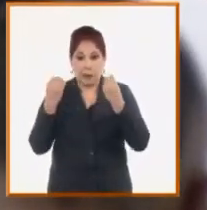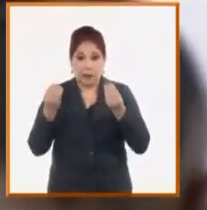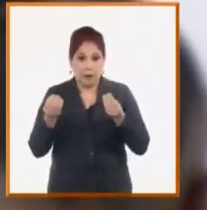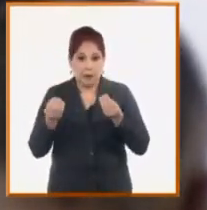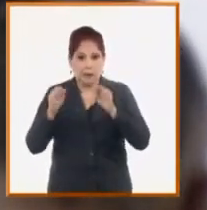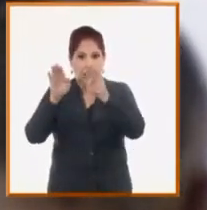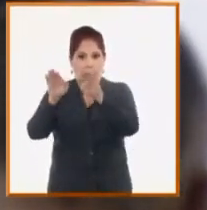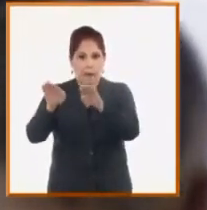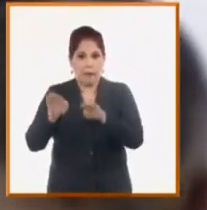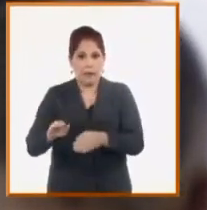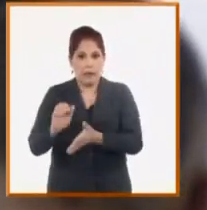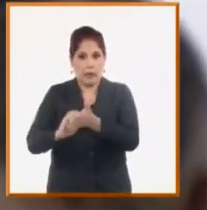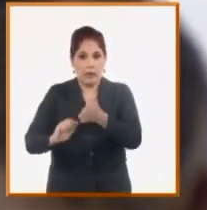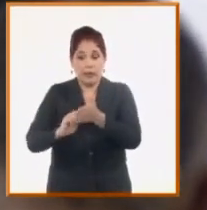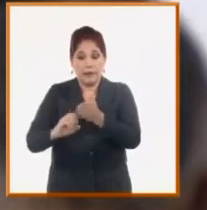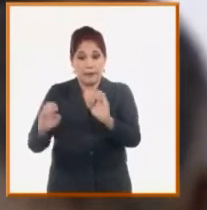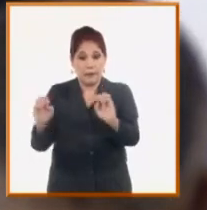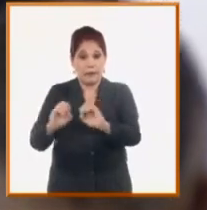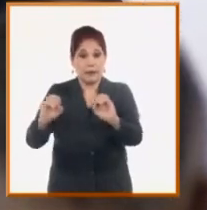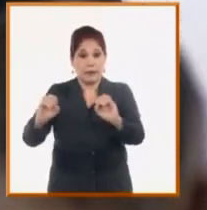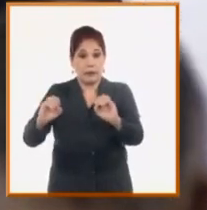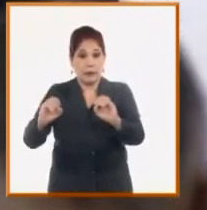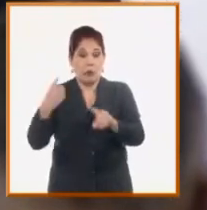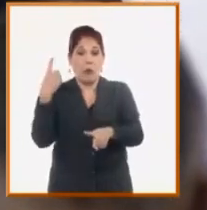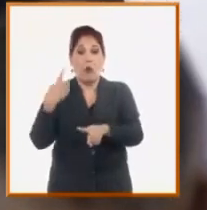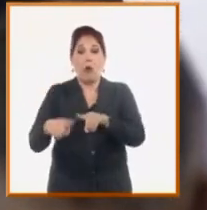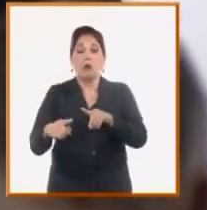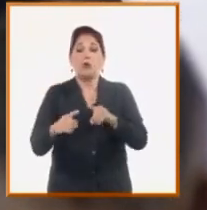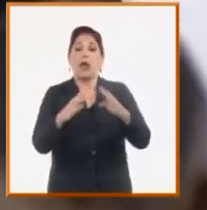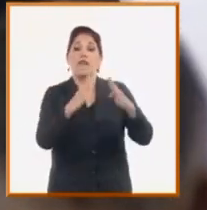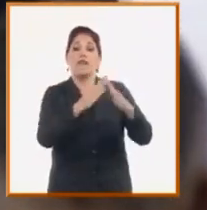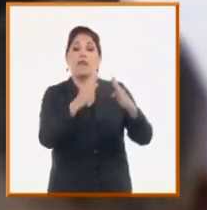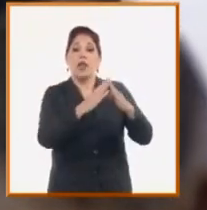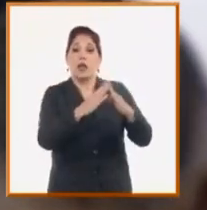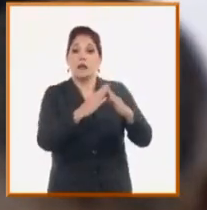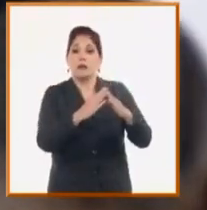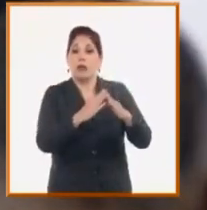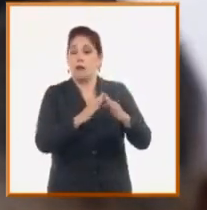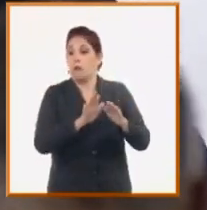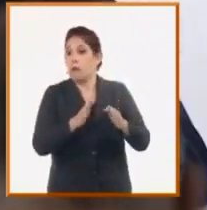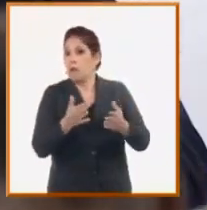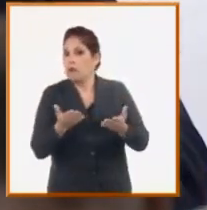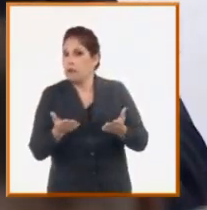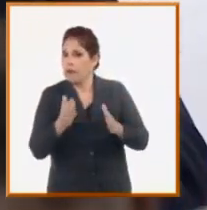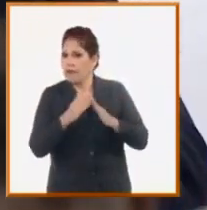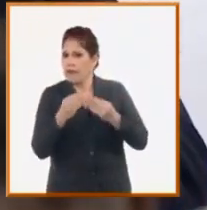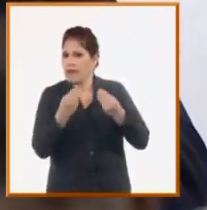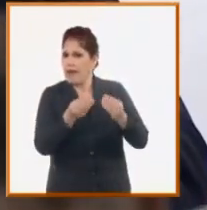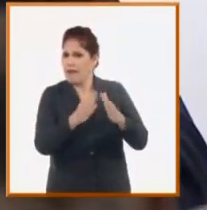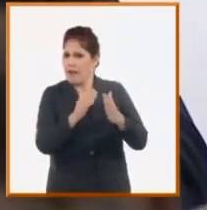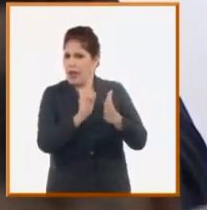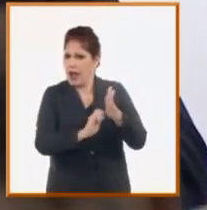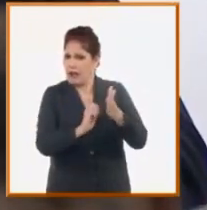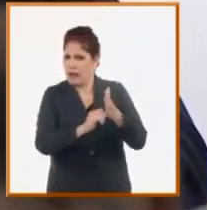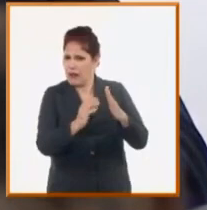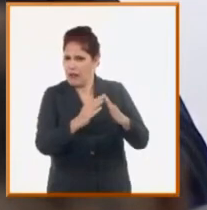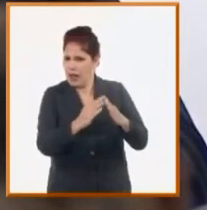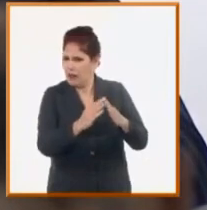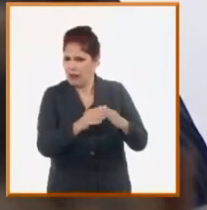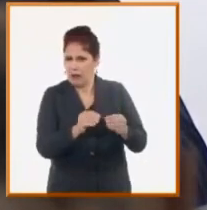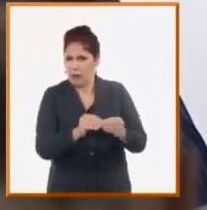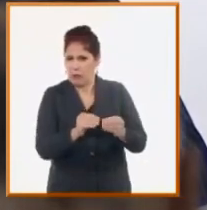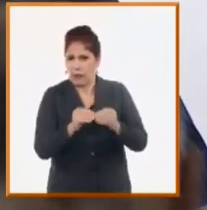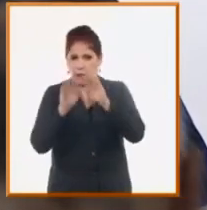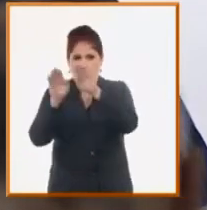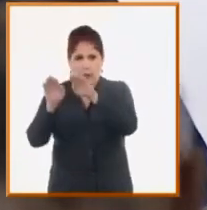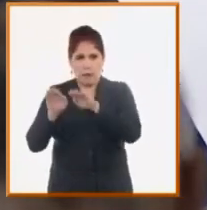Dedicándose, y las que han arrendado, algunas dedicándose a vivir del arrendamiento. Se han convertido prácticamente en